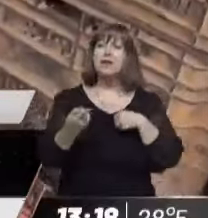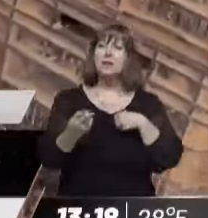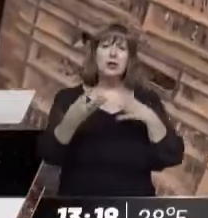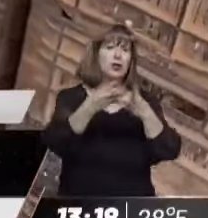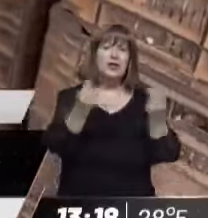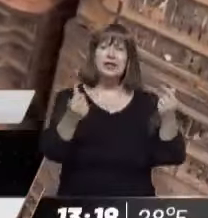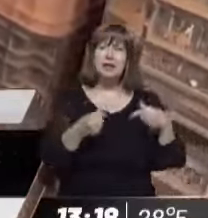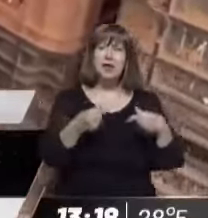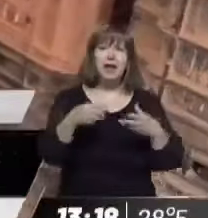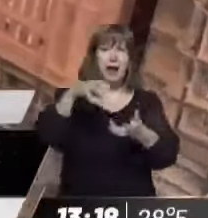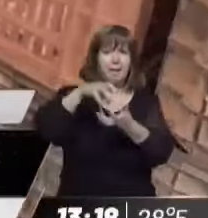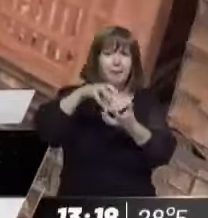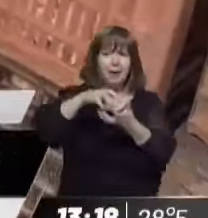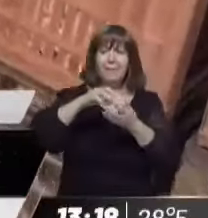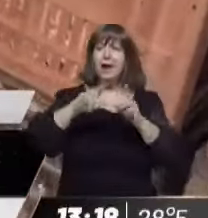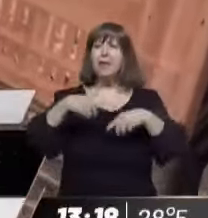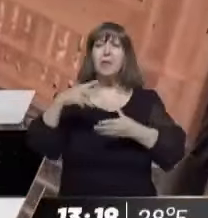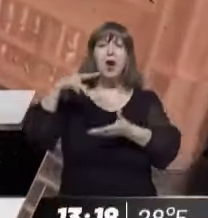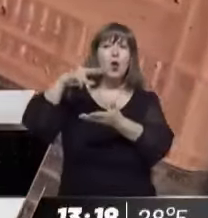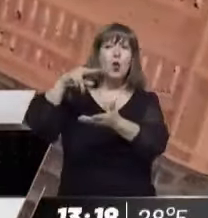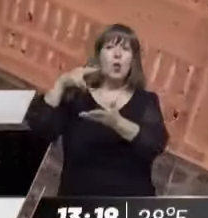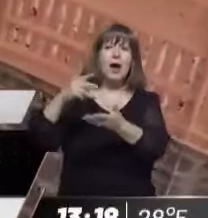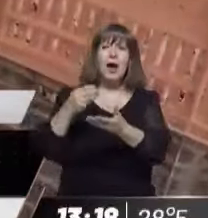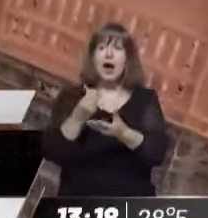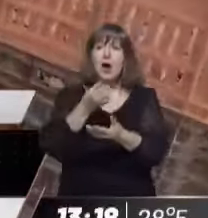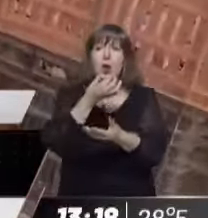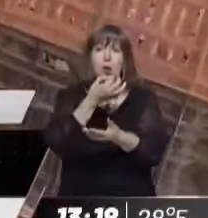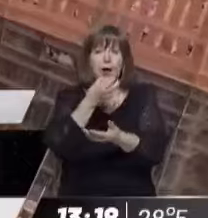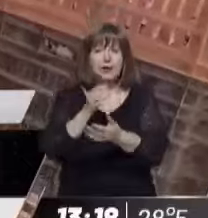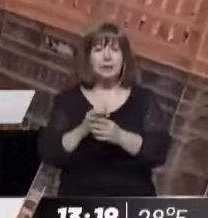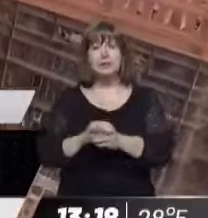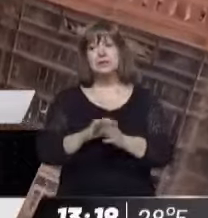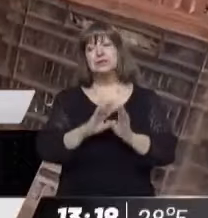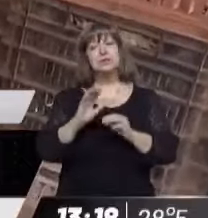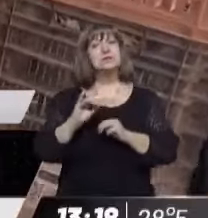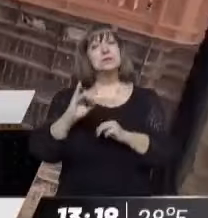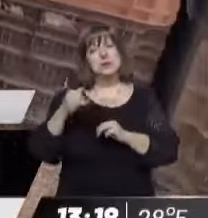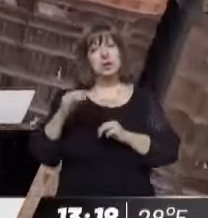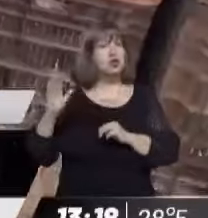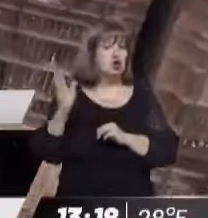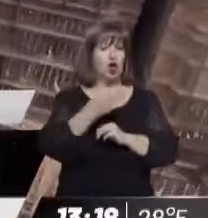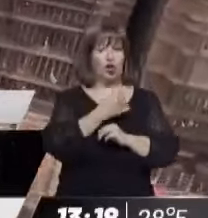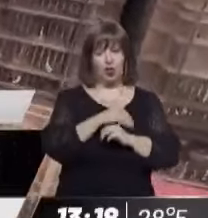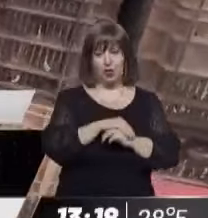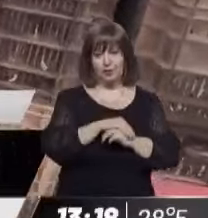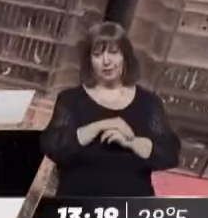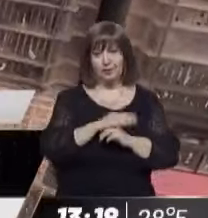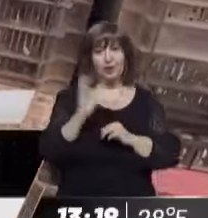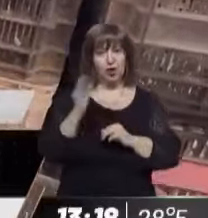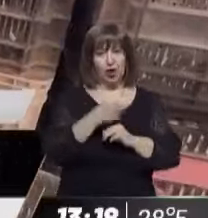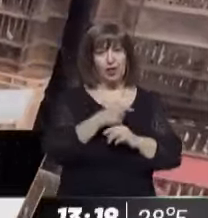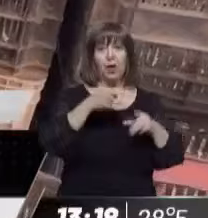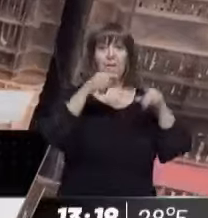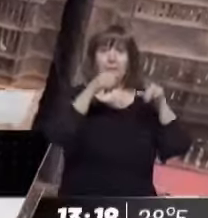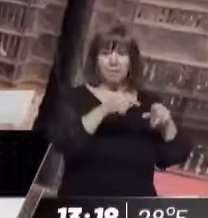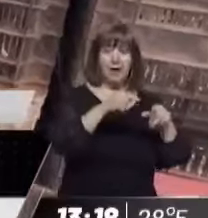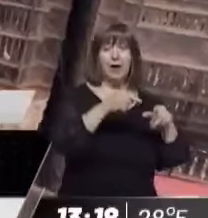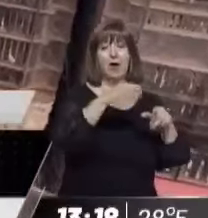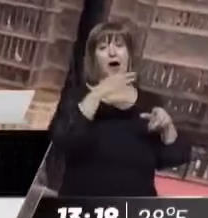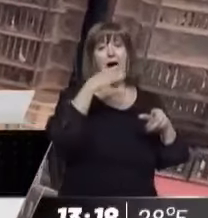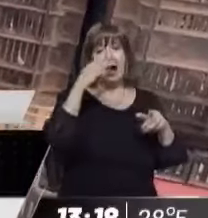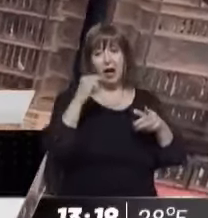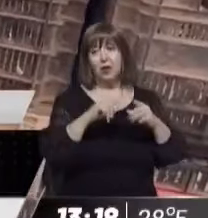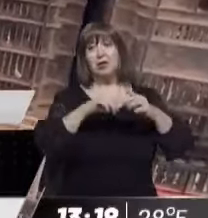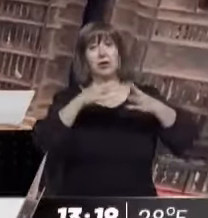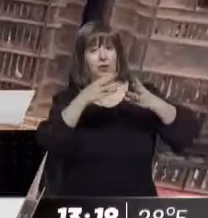hacen uva, hacen así, o se han quedado en el ajo? No, hacemos toda la temporada. Cuando hay que hacer eso, hacemos esto.